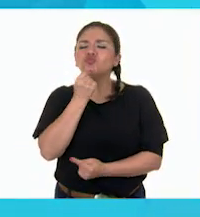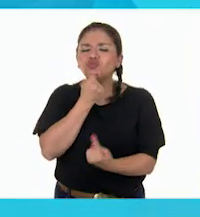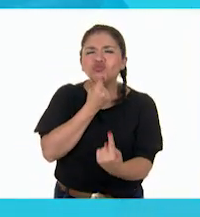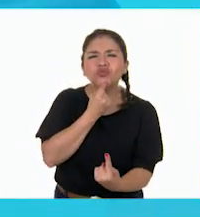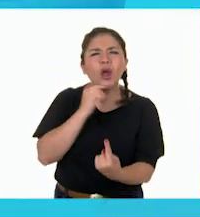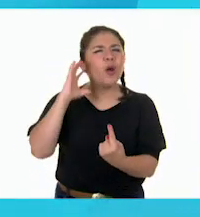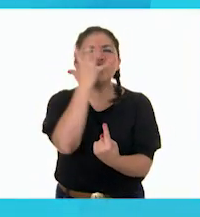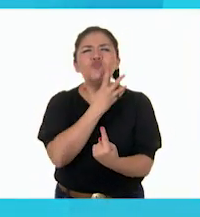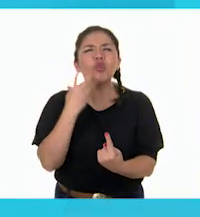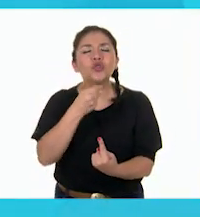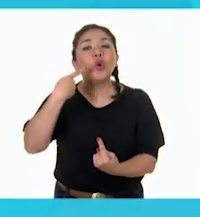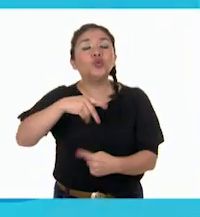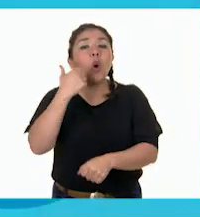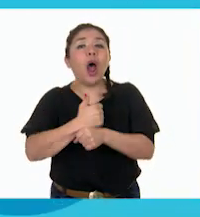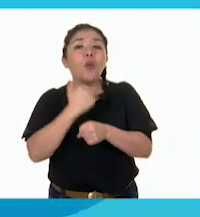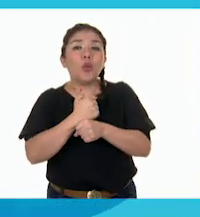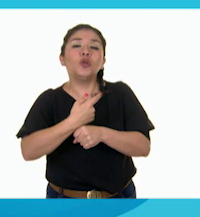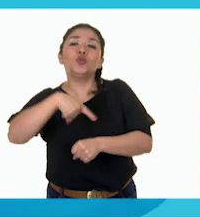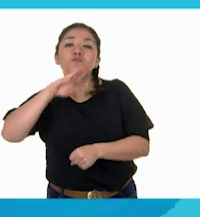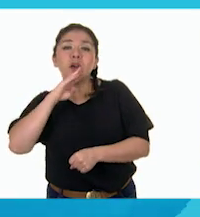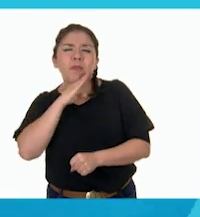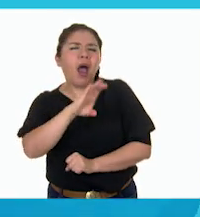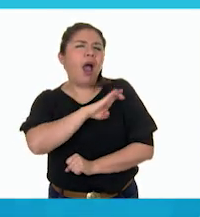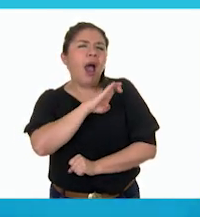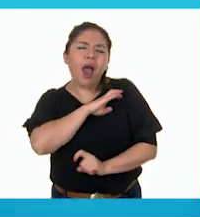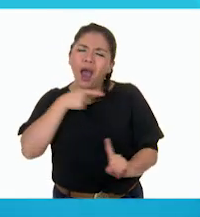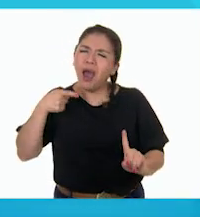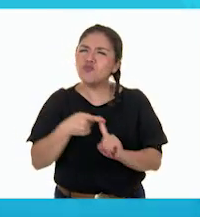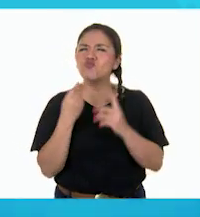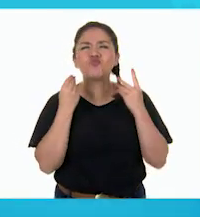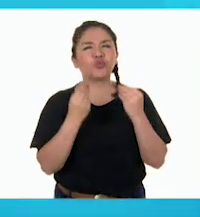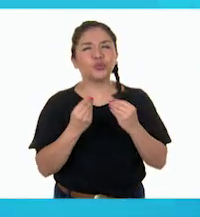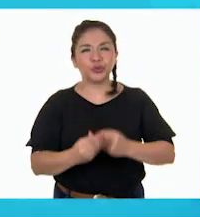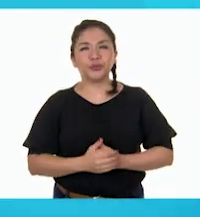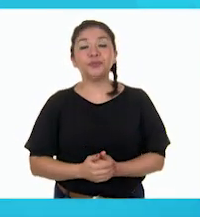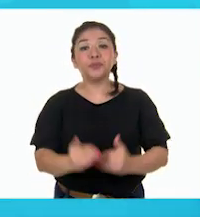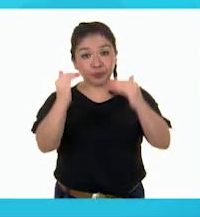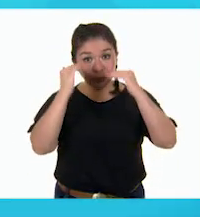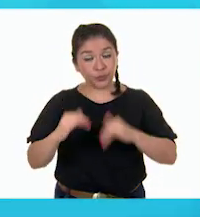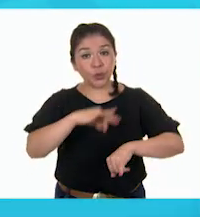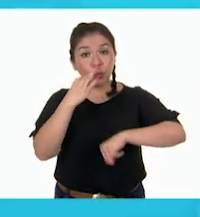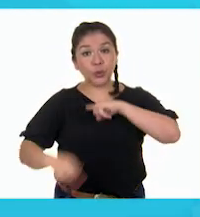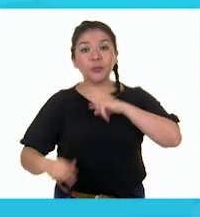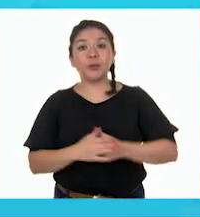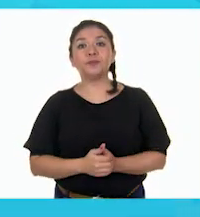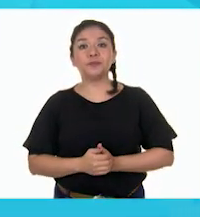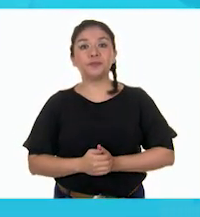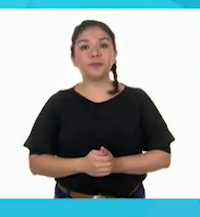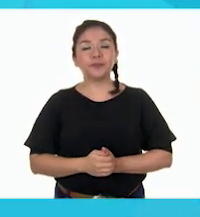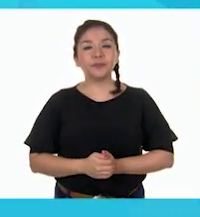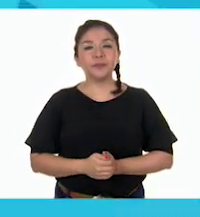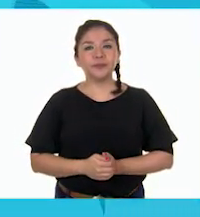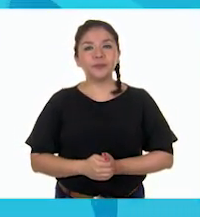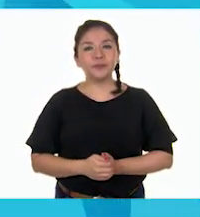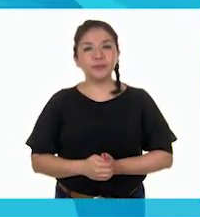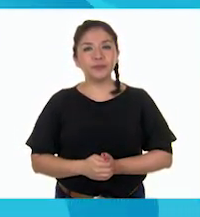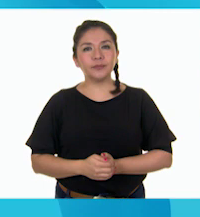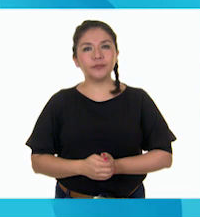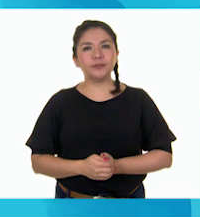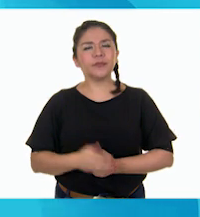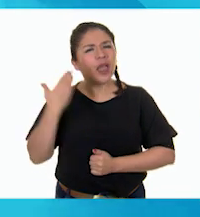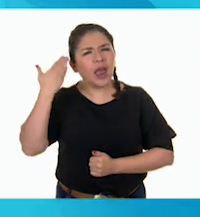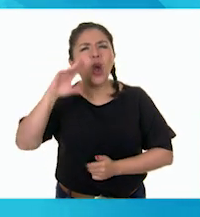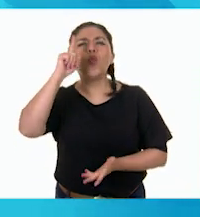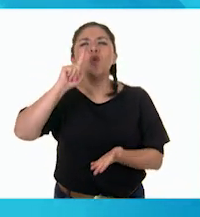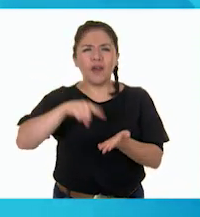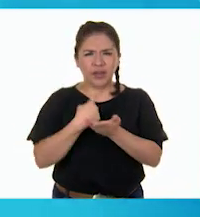campesina a quien su abuela y su madre querían muchísimo. Finalmente, ¿Otra vez Caperucita Roja? Érase